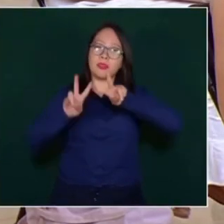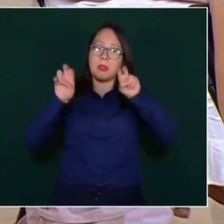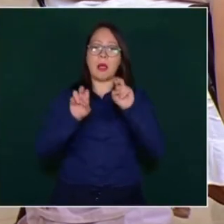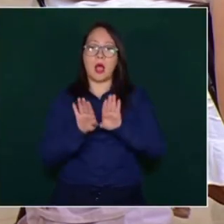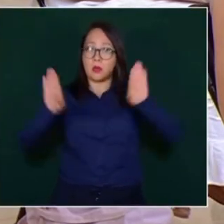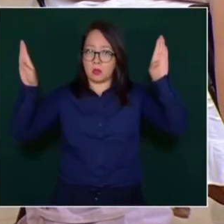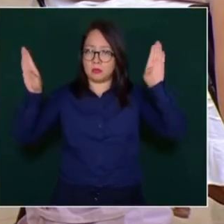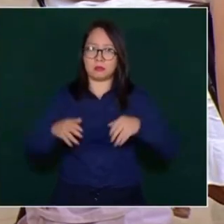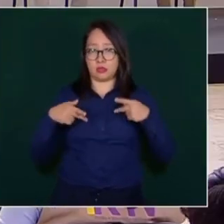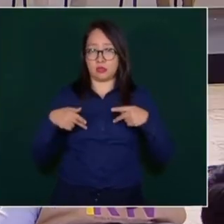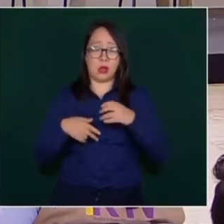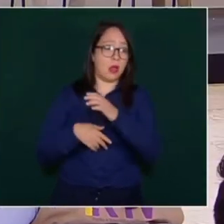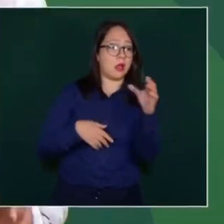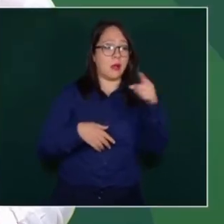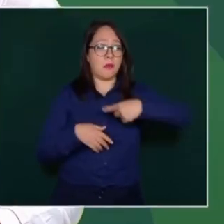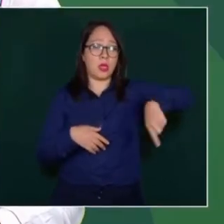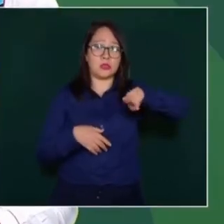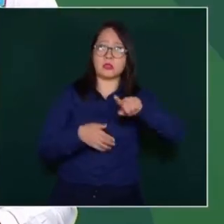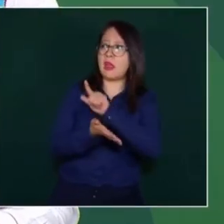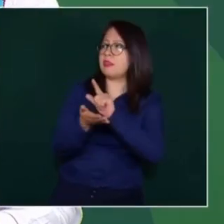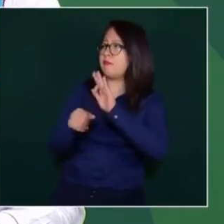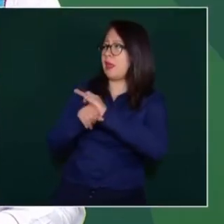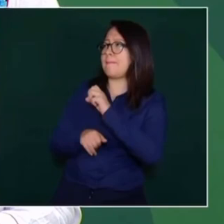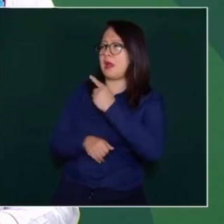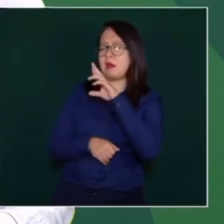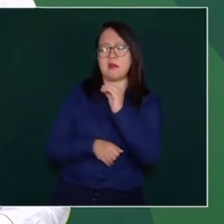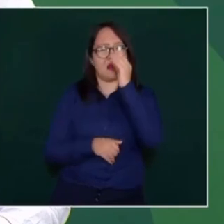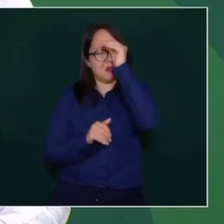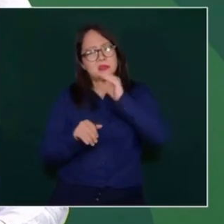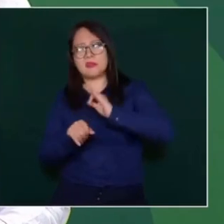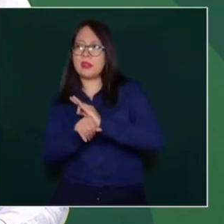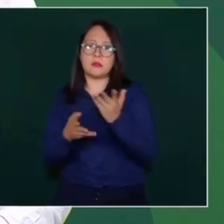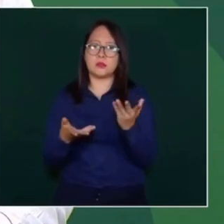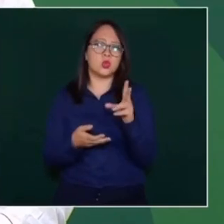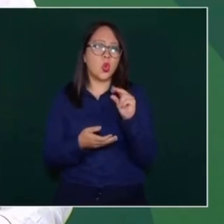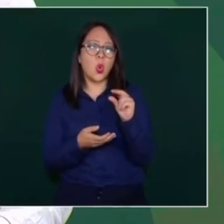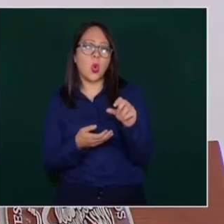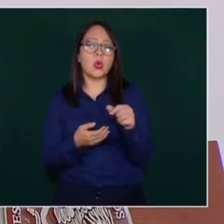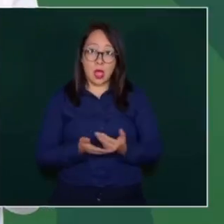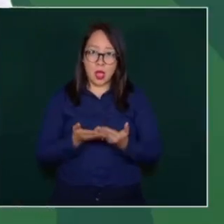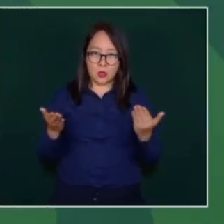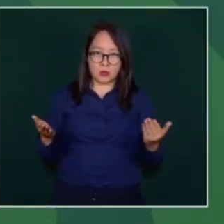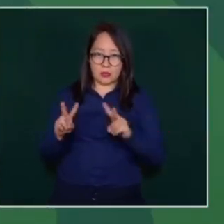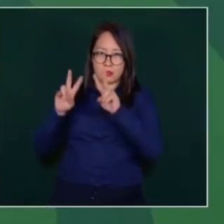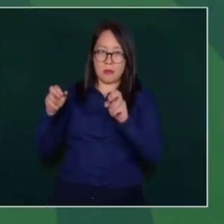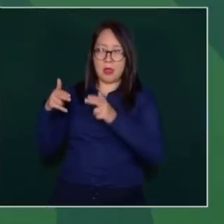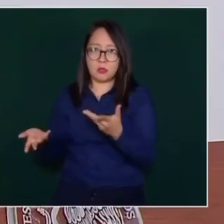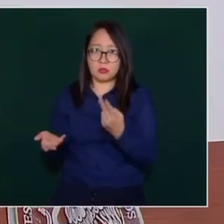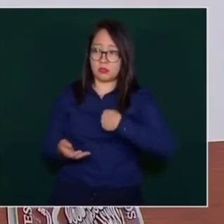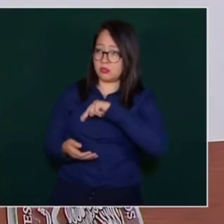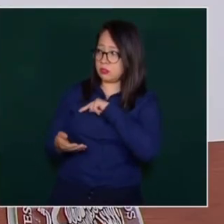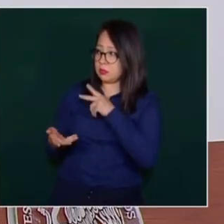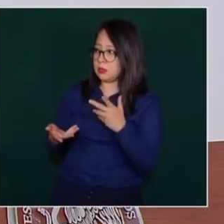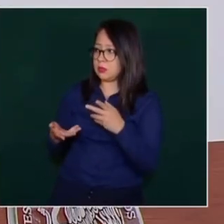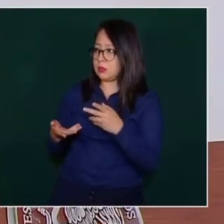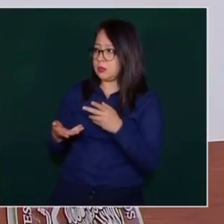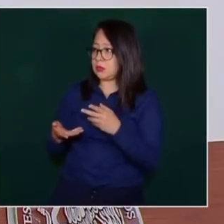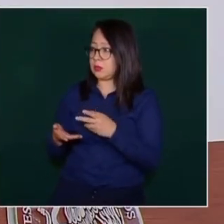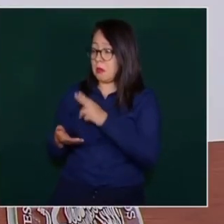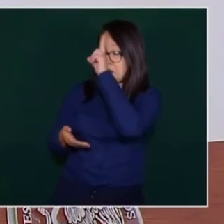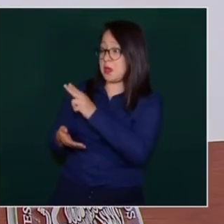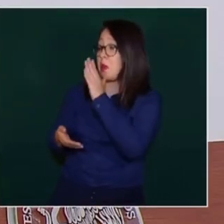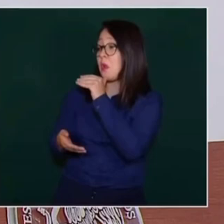los campesinos, se amparaban los adversarios nuestros. Hace raro, no haya